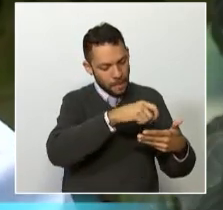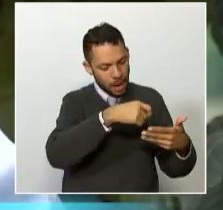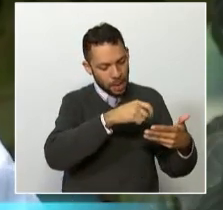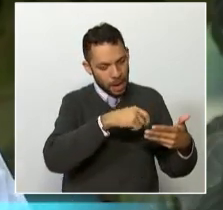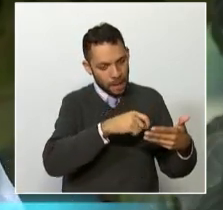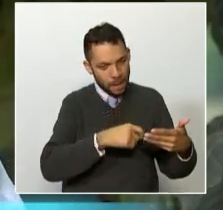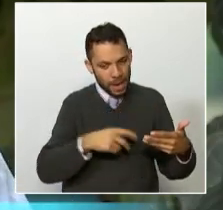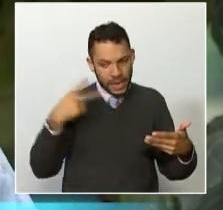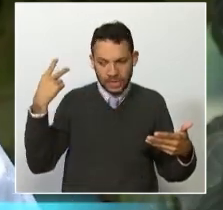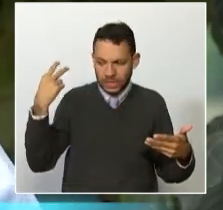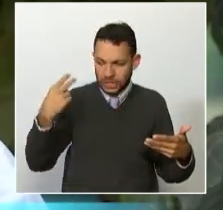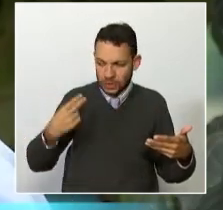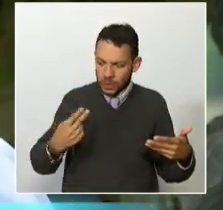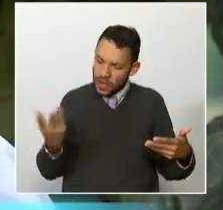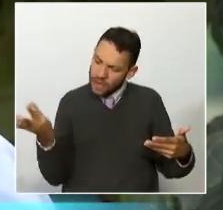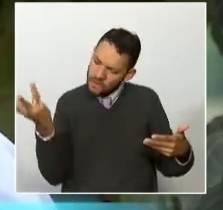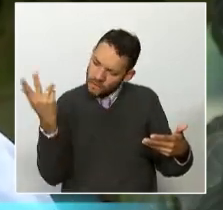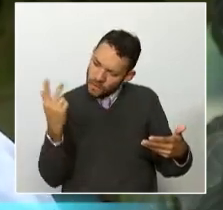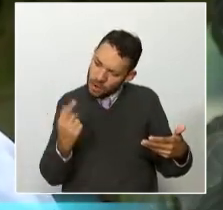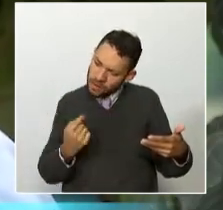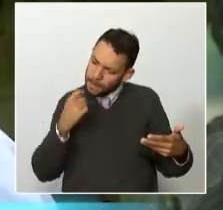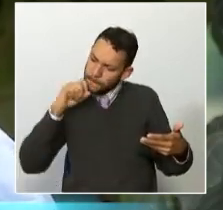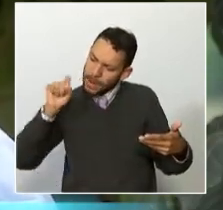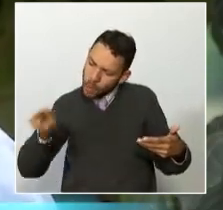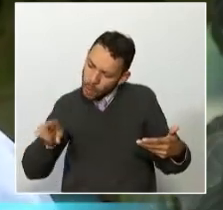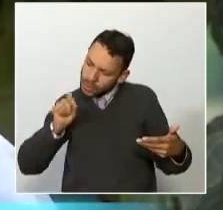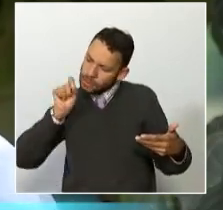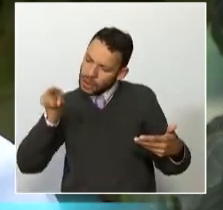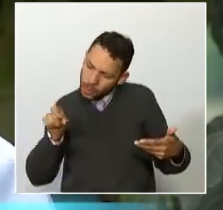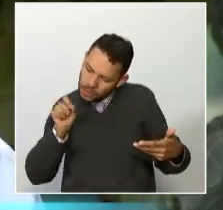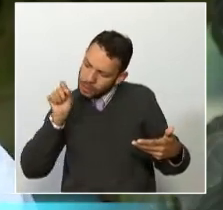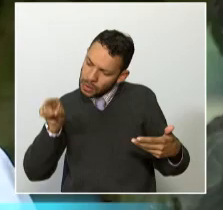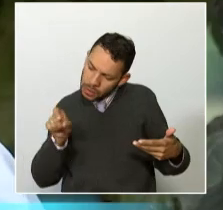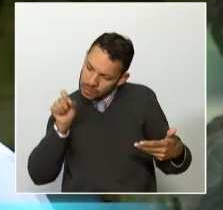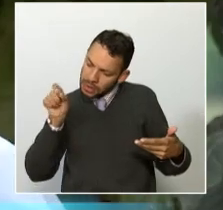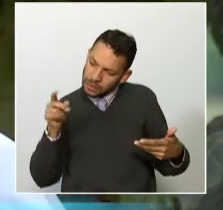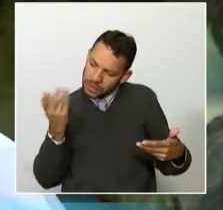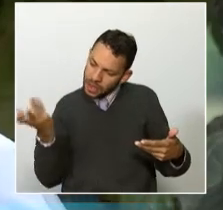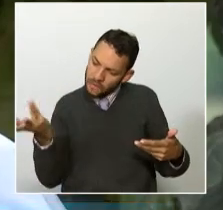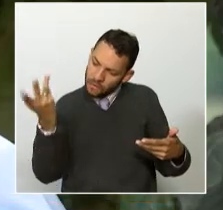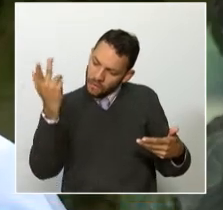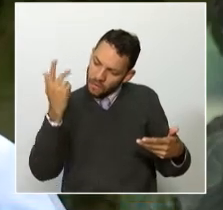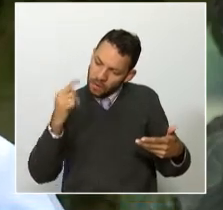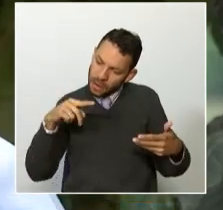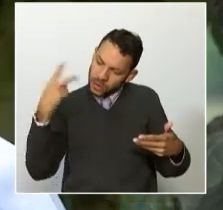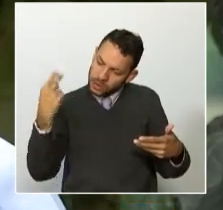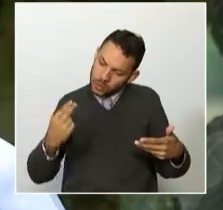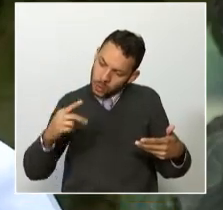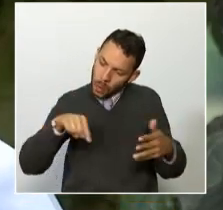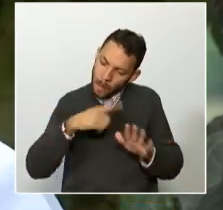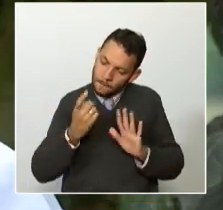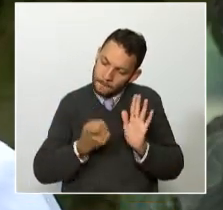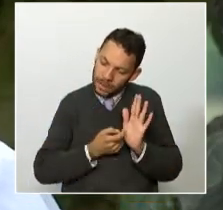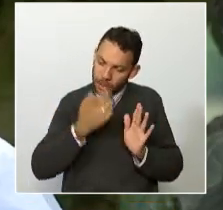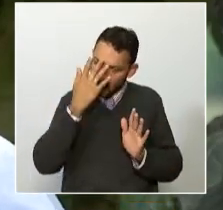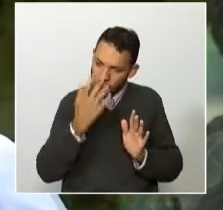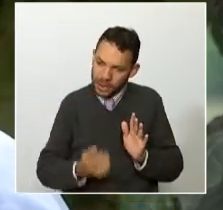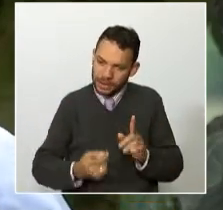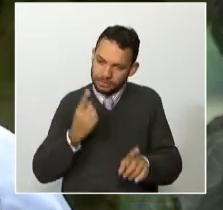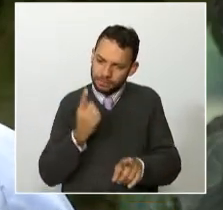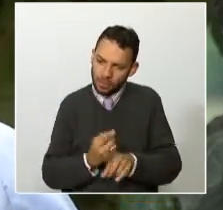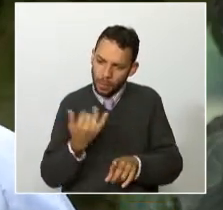e irnos buscando dónde se pudo originar la causa, como dice el doctor Jorge Enrique en sus programas, a qué se lo